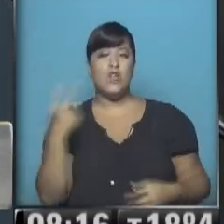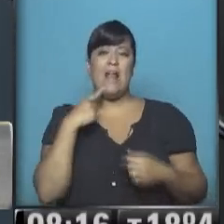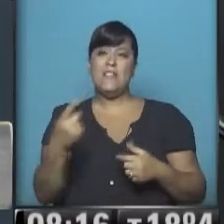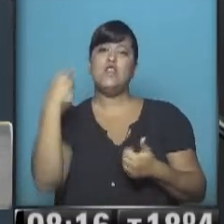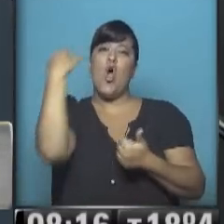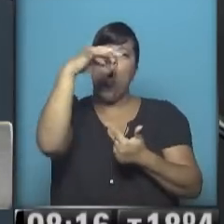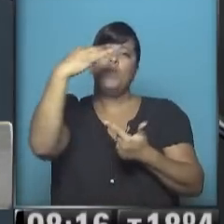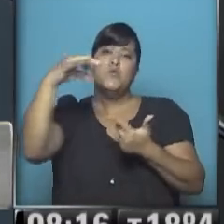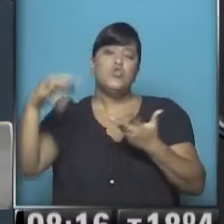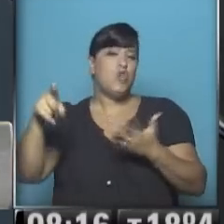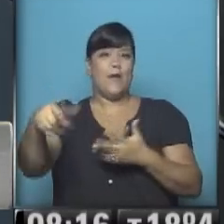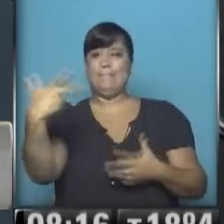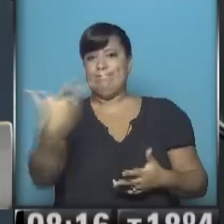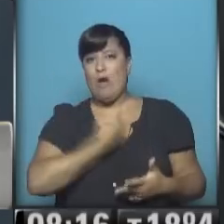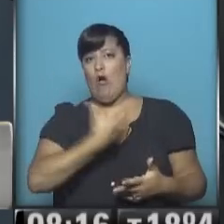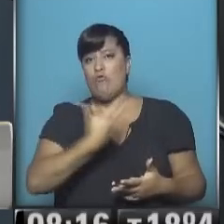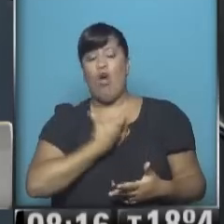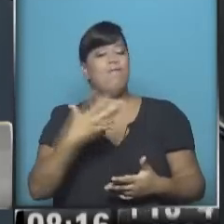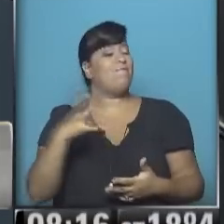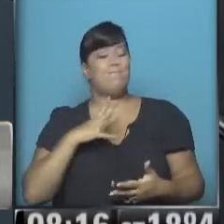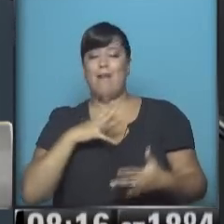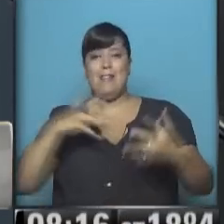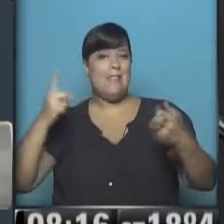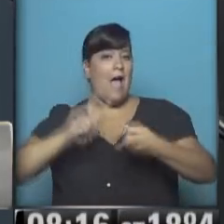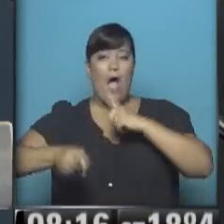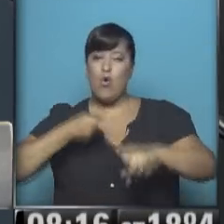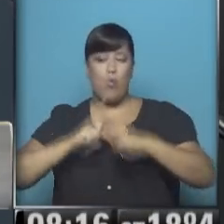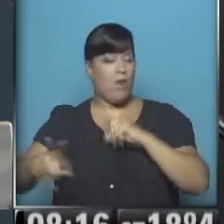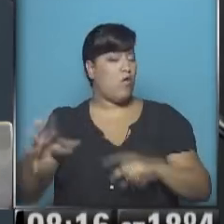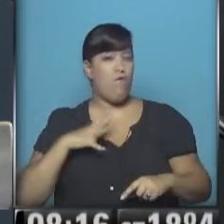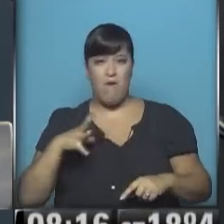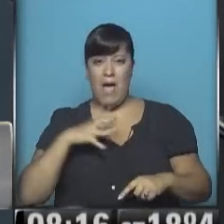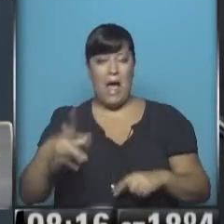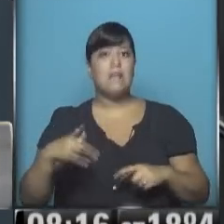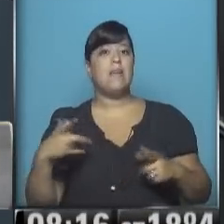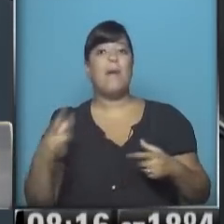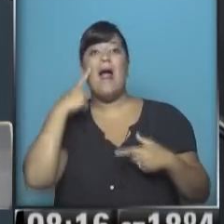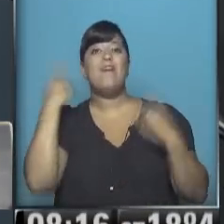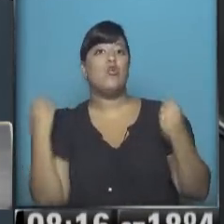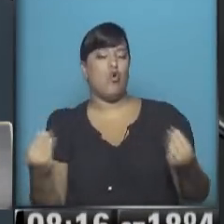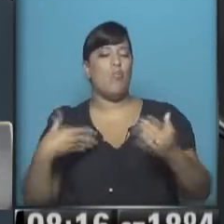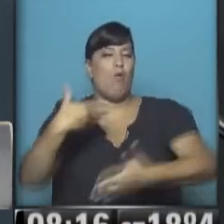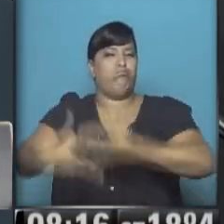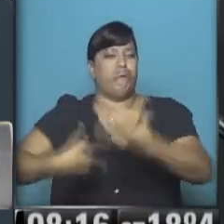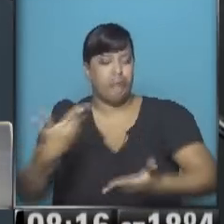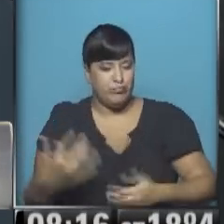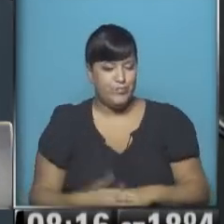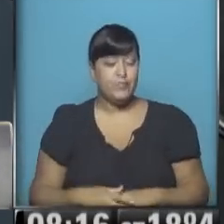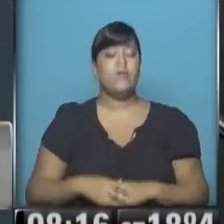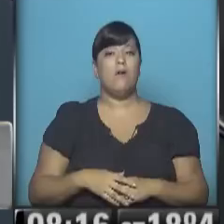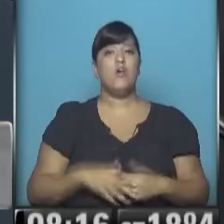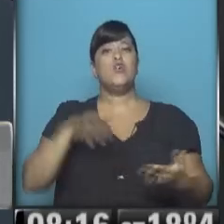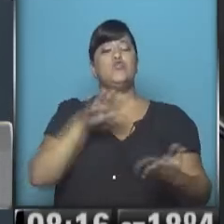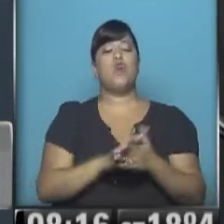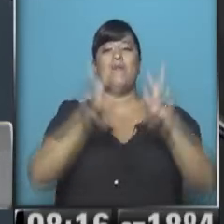opciones y soluciones pero todavía no nos hemos podido poner de acuerdo en el uso más eficaz de estas herramientas y respecto al tema